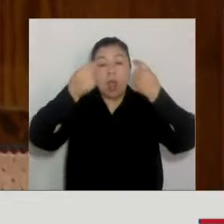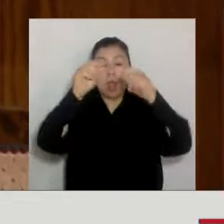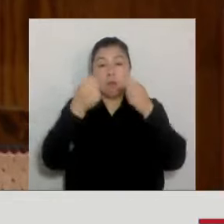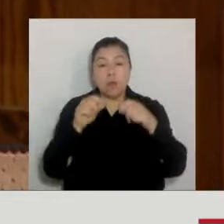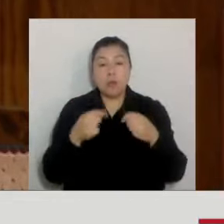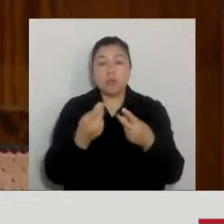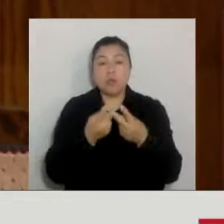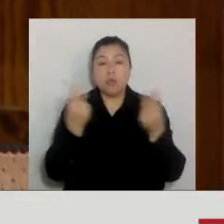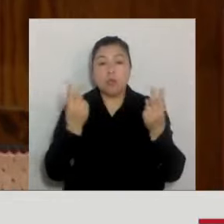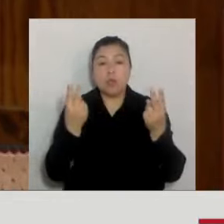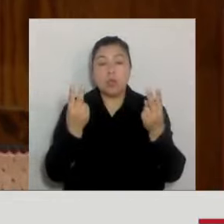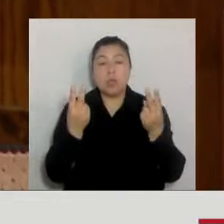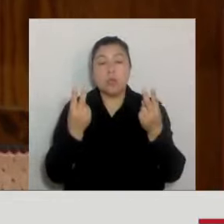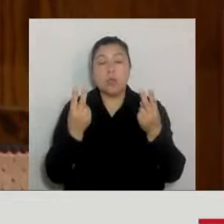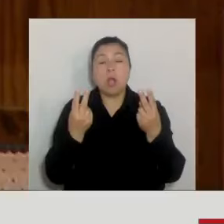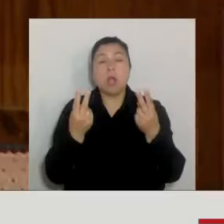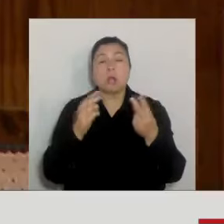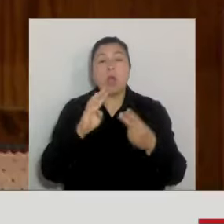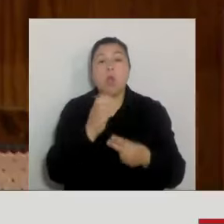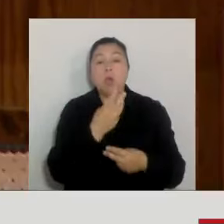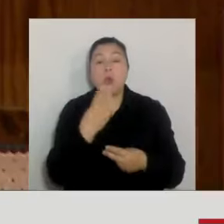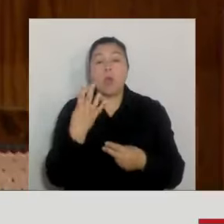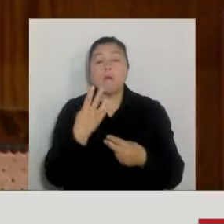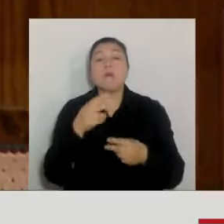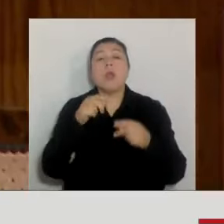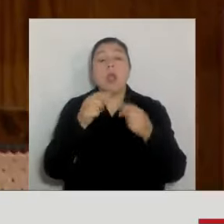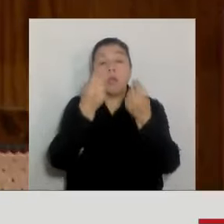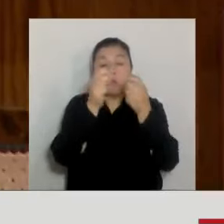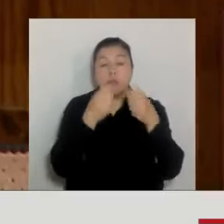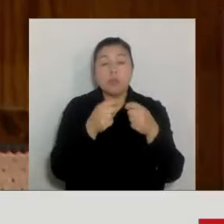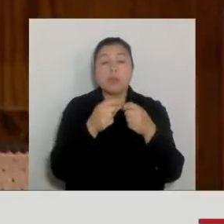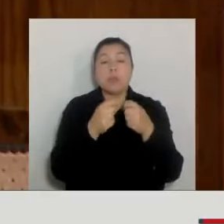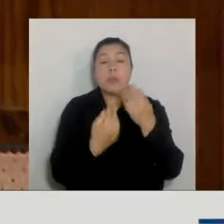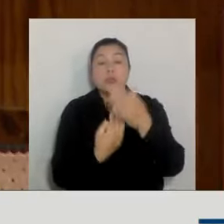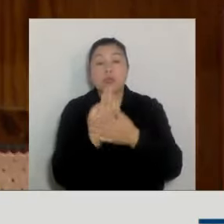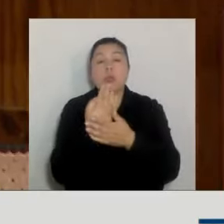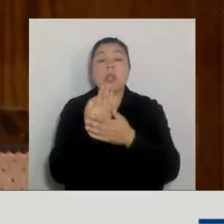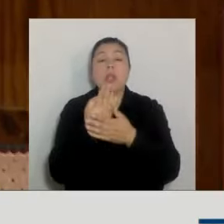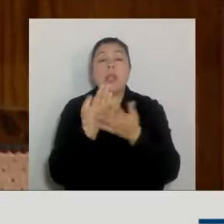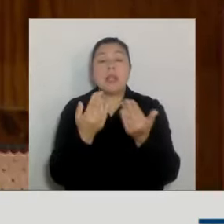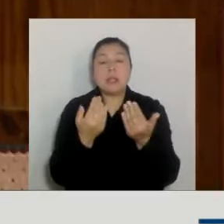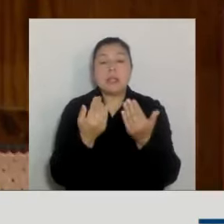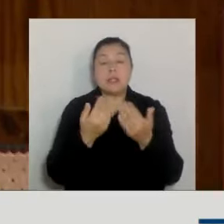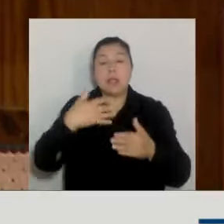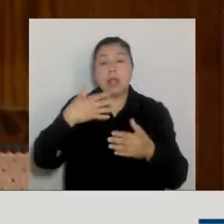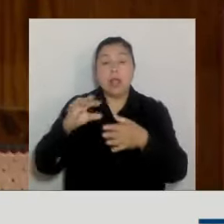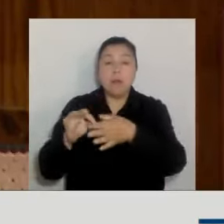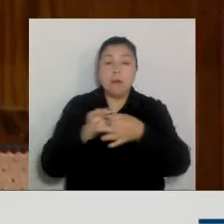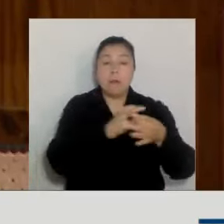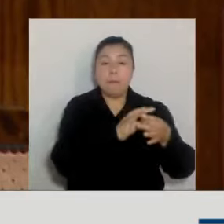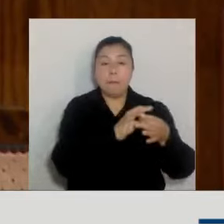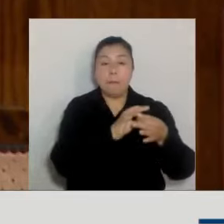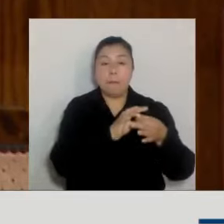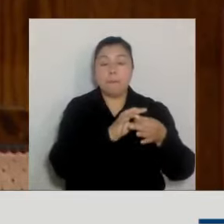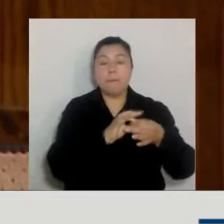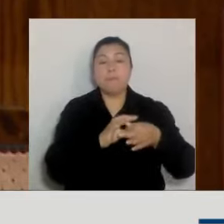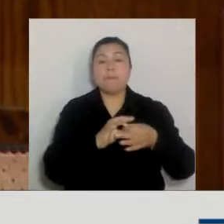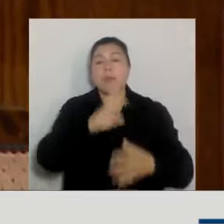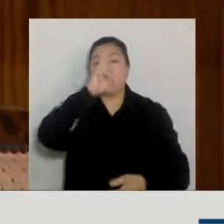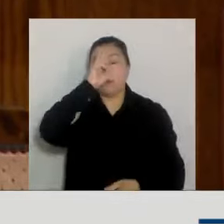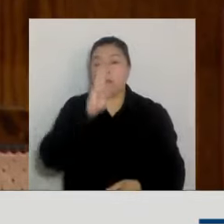en su sitio web los resultados en sus evaluaciones y requerir de manera fundada y respetando